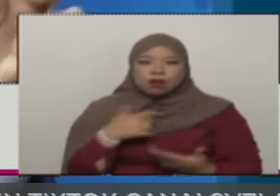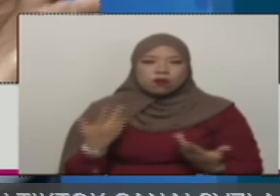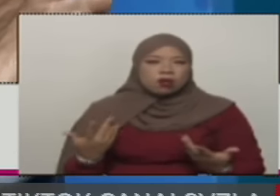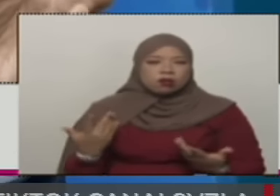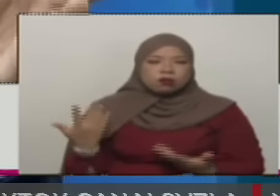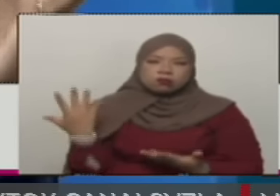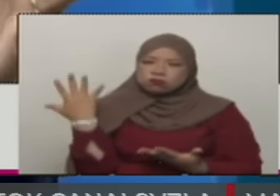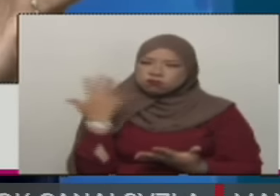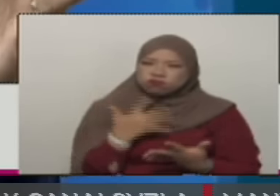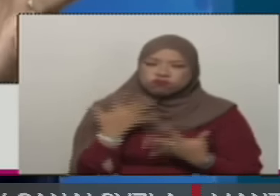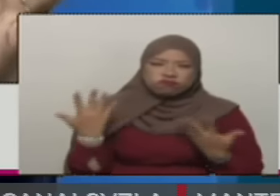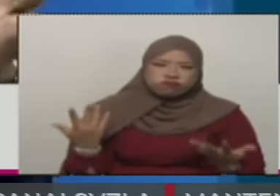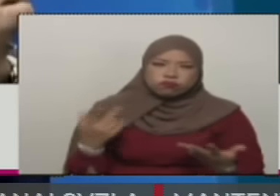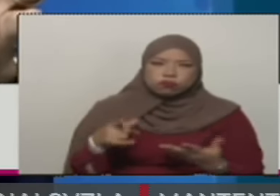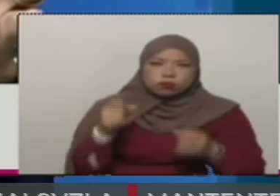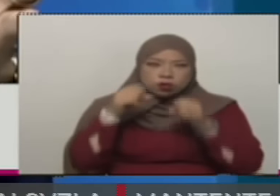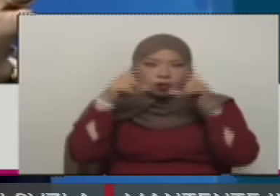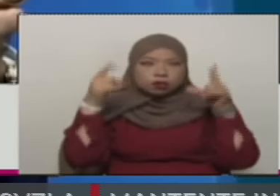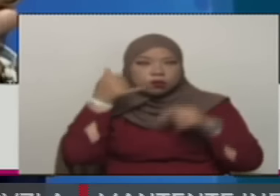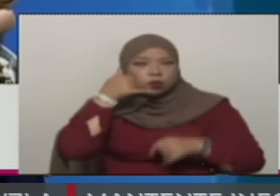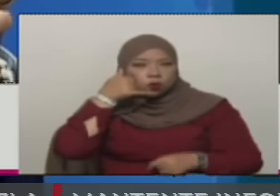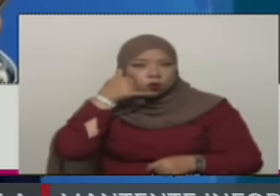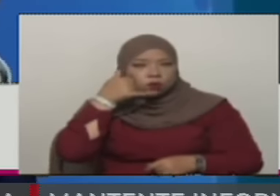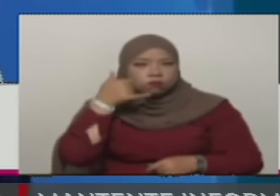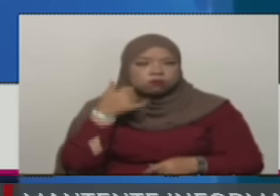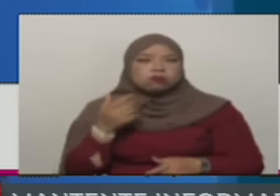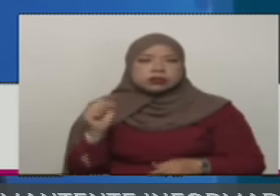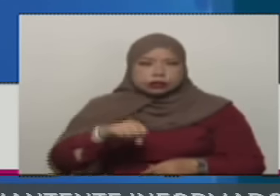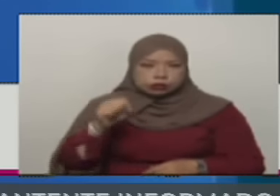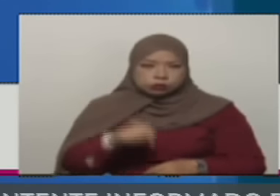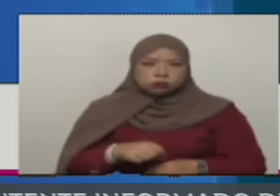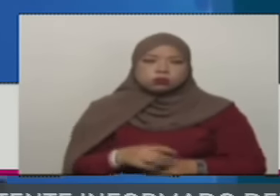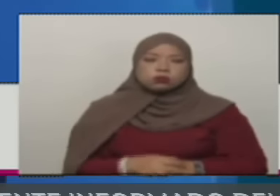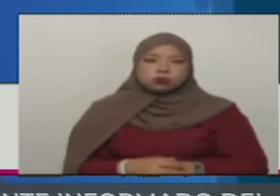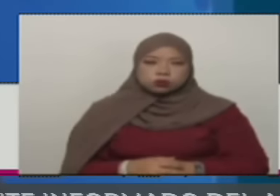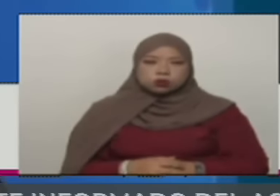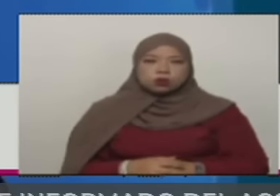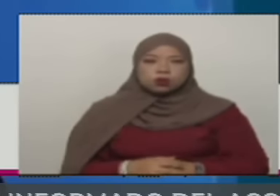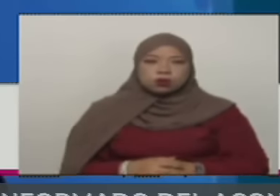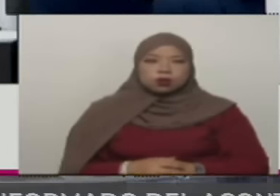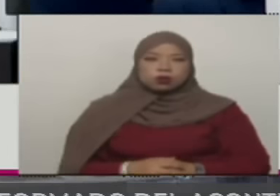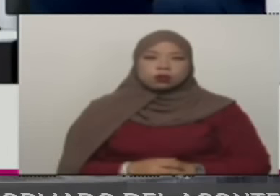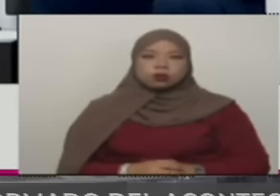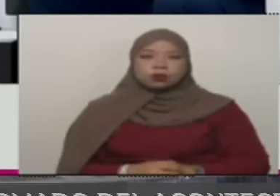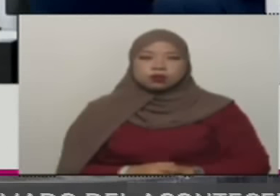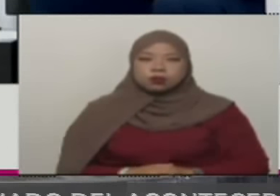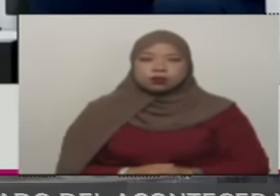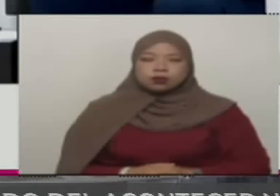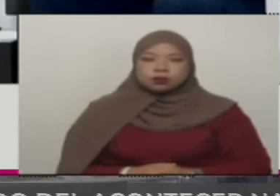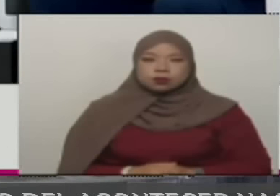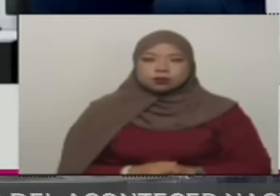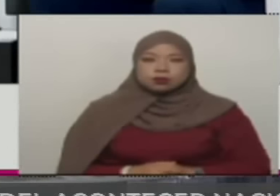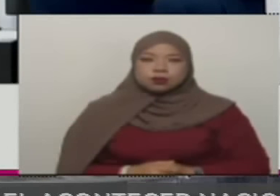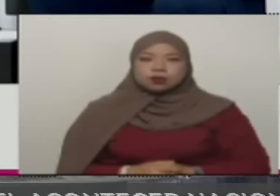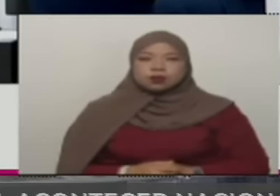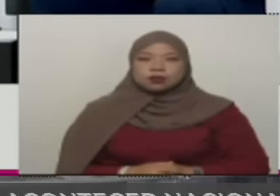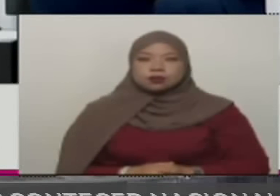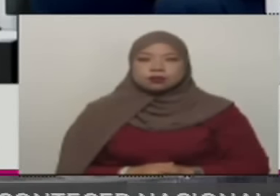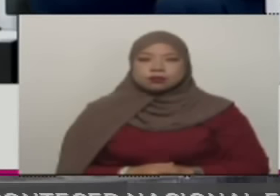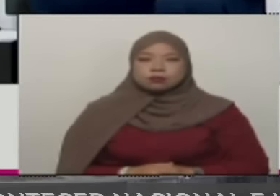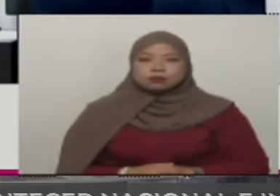sea, ¿ustedes estaban despiertos a la hora que... Por supuesto. Siempre, que ...hubo los acontecimientos? Siempre, presidente. ¿Qué pasó, María Antonieta? Bueno,